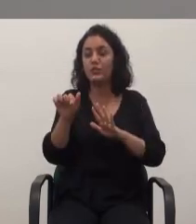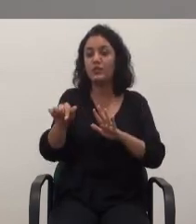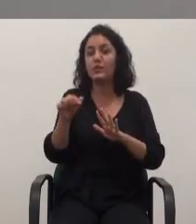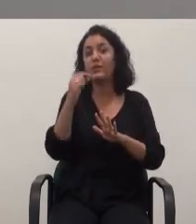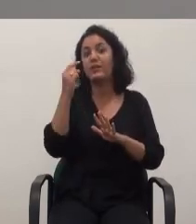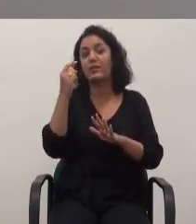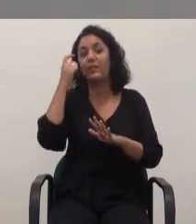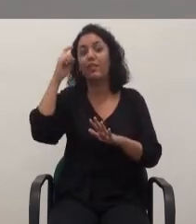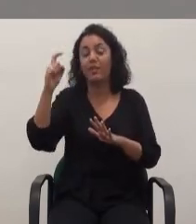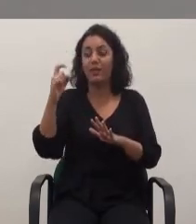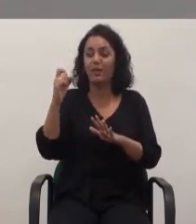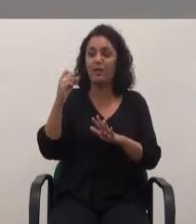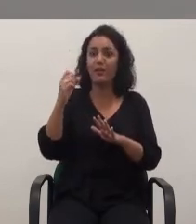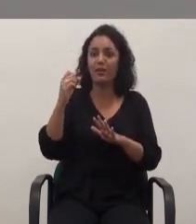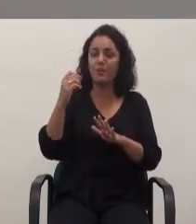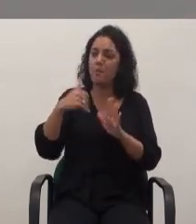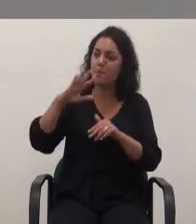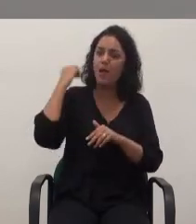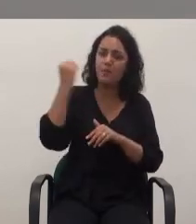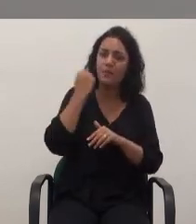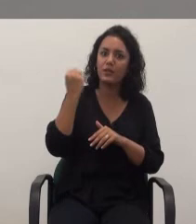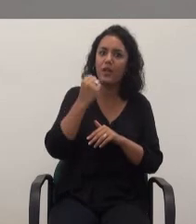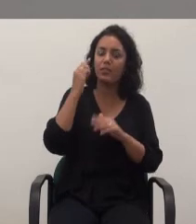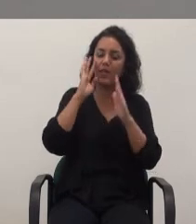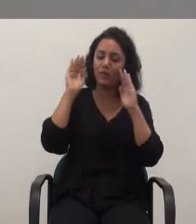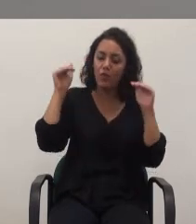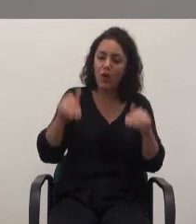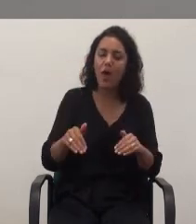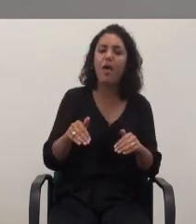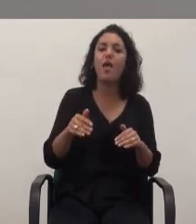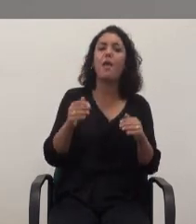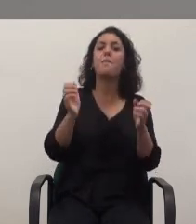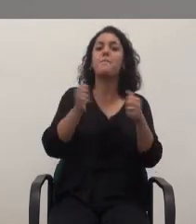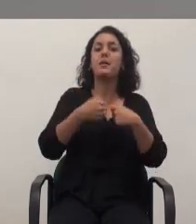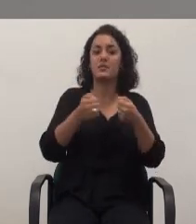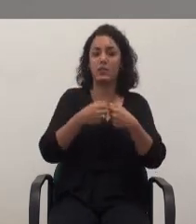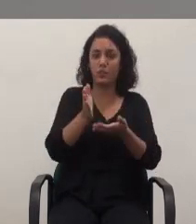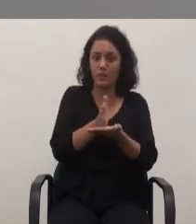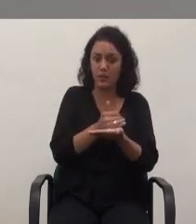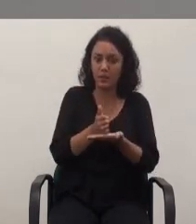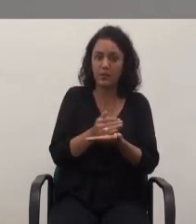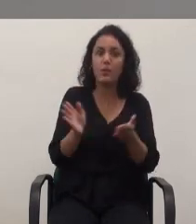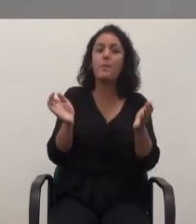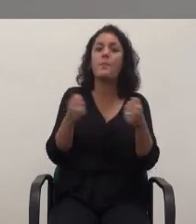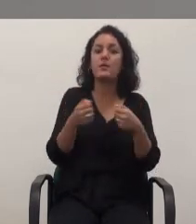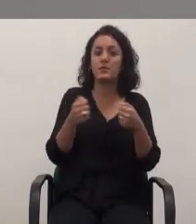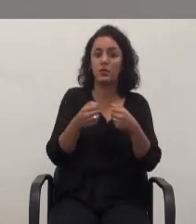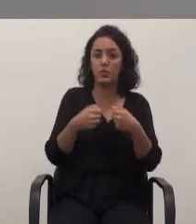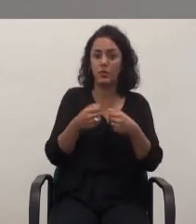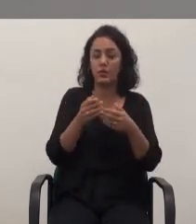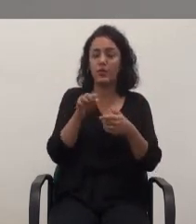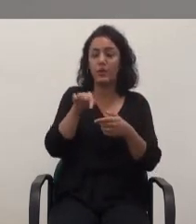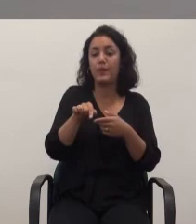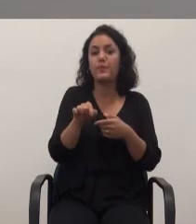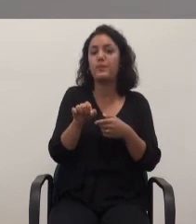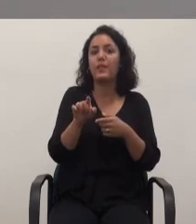priorizar el trabajo en el Centro Universitario de Paysandú de tal manera que en el 2019 no haya restricciones en el ingreso